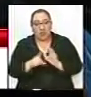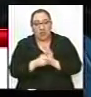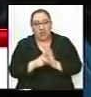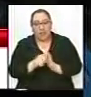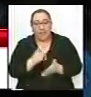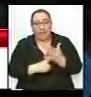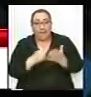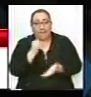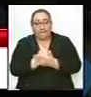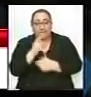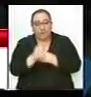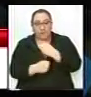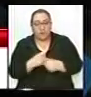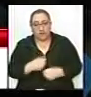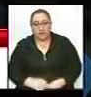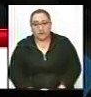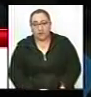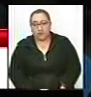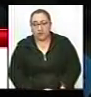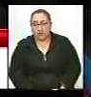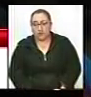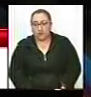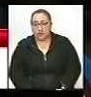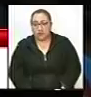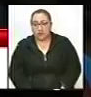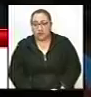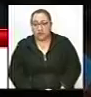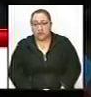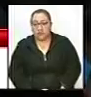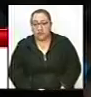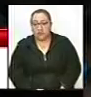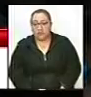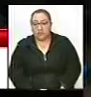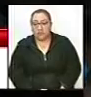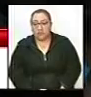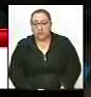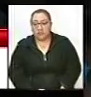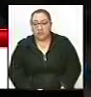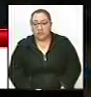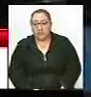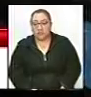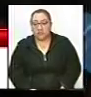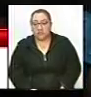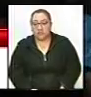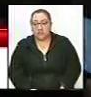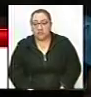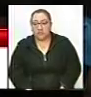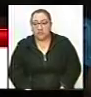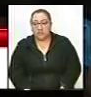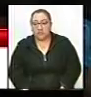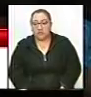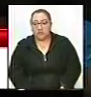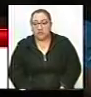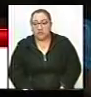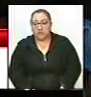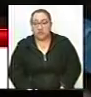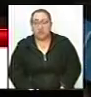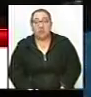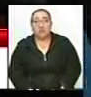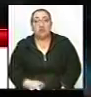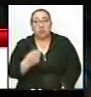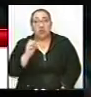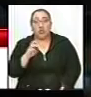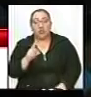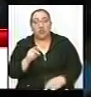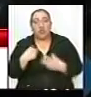que se aprobó hace un año. Y por eso yo decía que se tiene que tomar una decisión responsable, ¿no? Medituando. ¿Es una advertencia para el Perú? ¿Es el comunicado de la